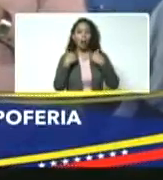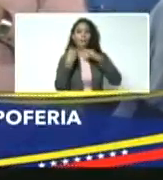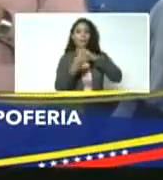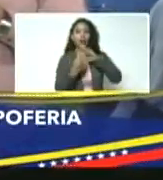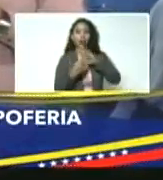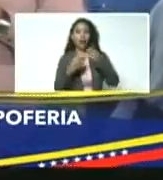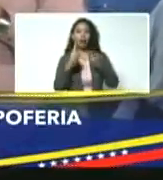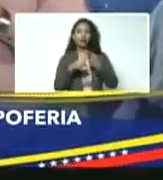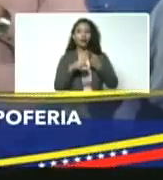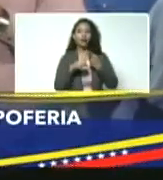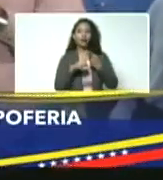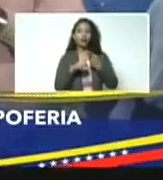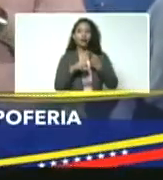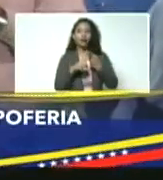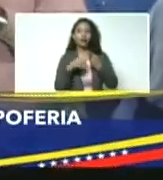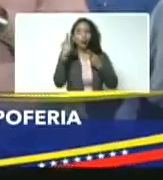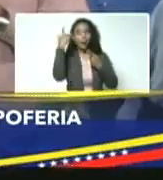bachillerato,